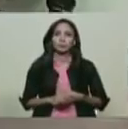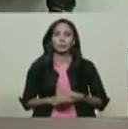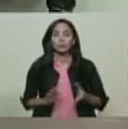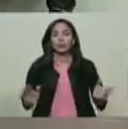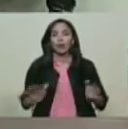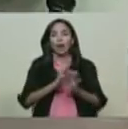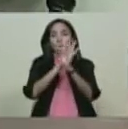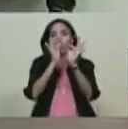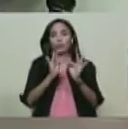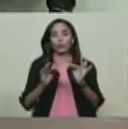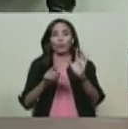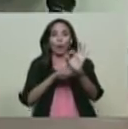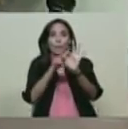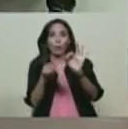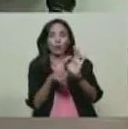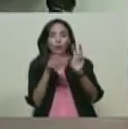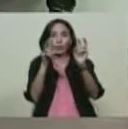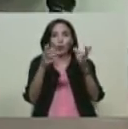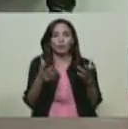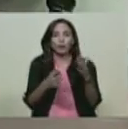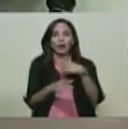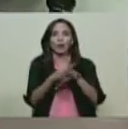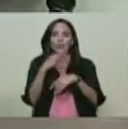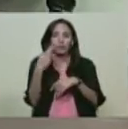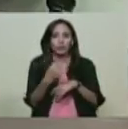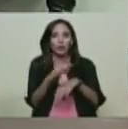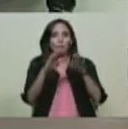fenómeno de la criptomoneda es una realidad en el mundo